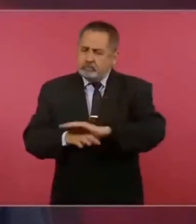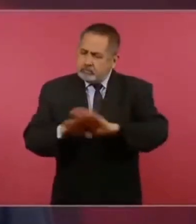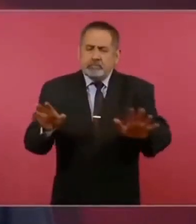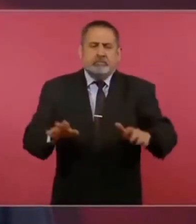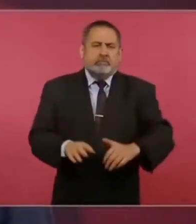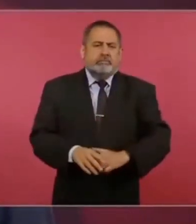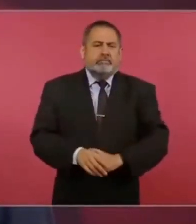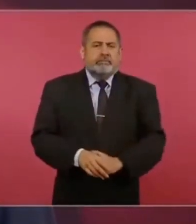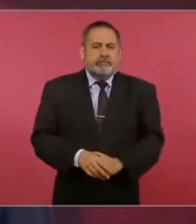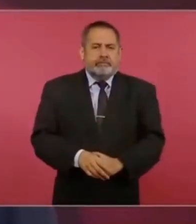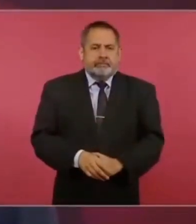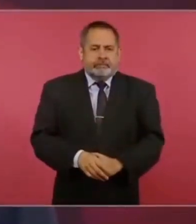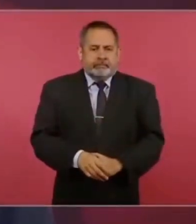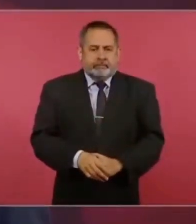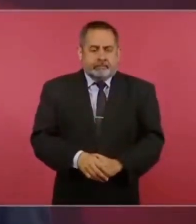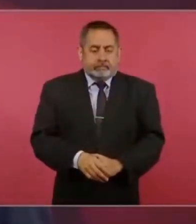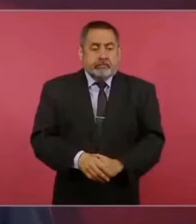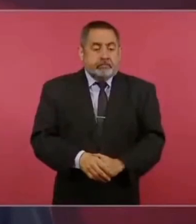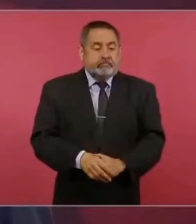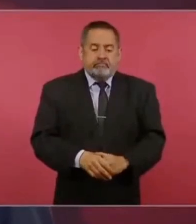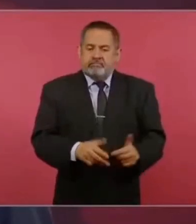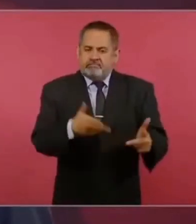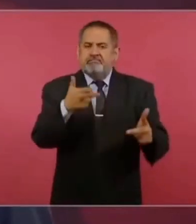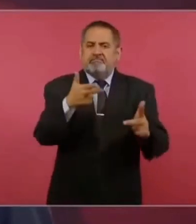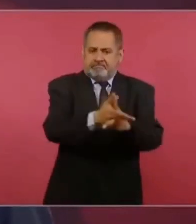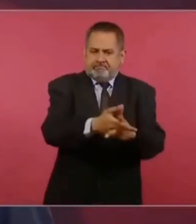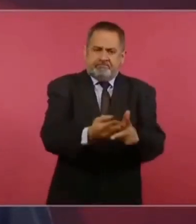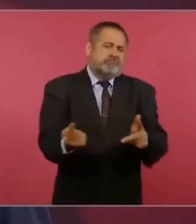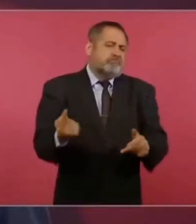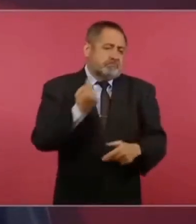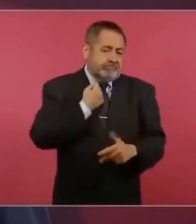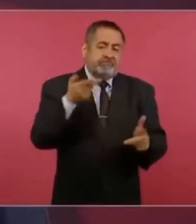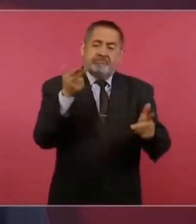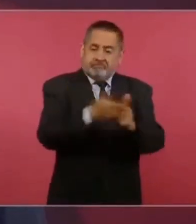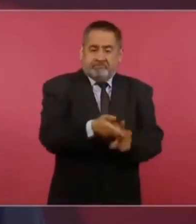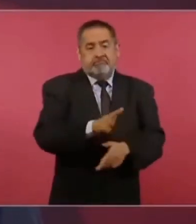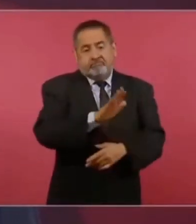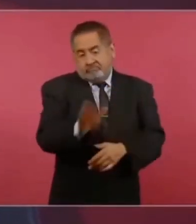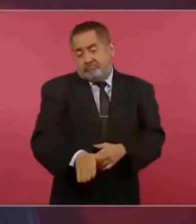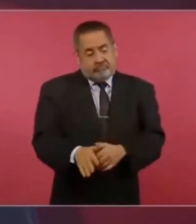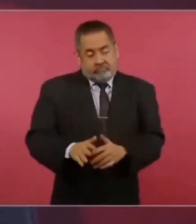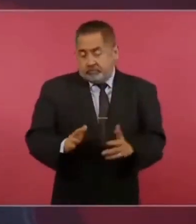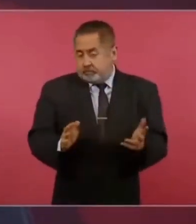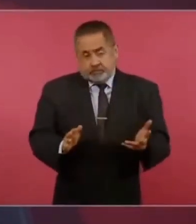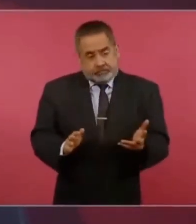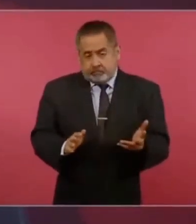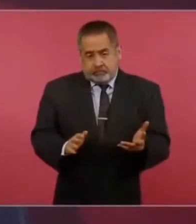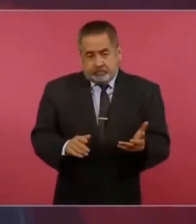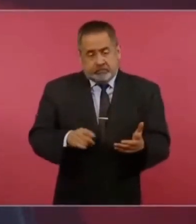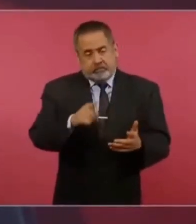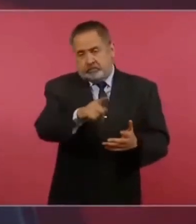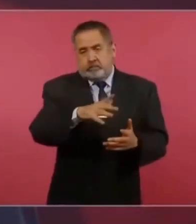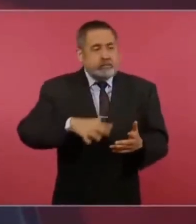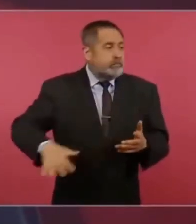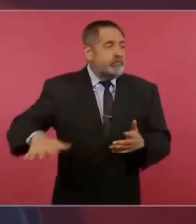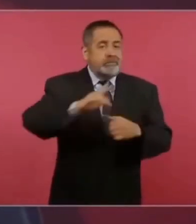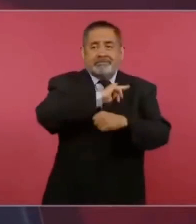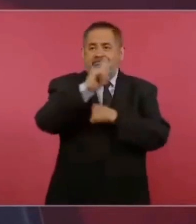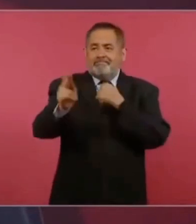¿sí?, un asesinato que hizo mucho daño al